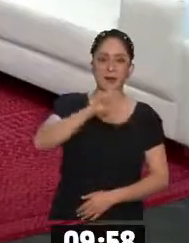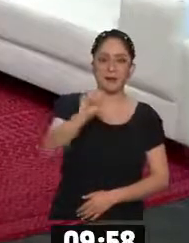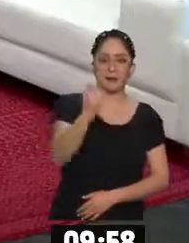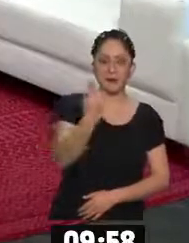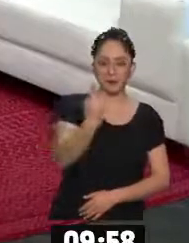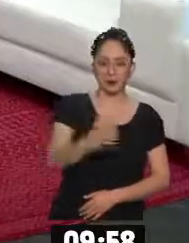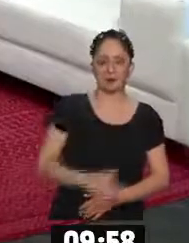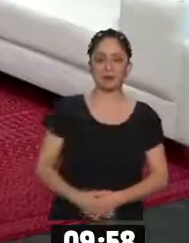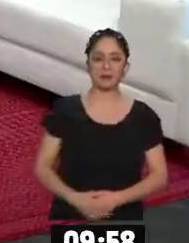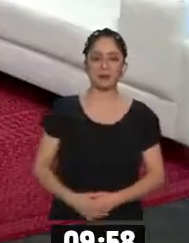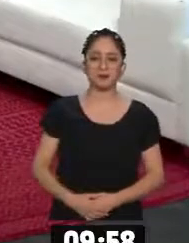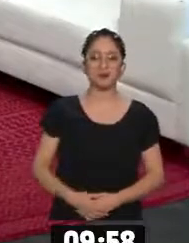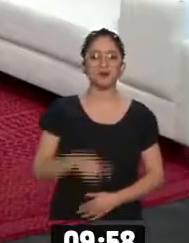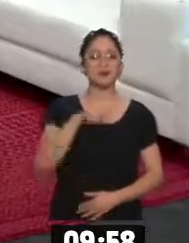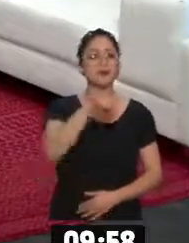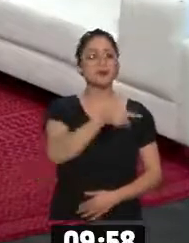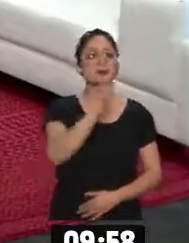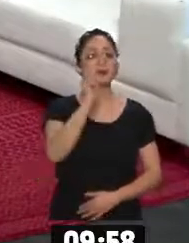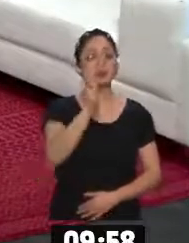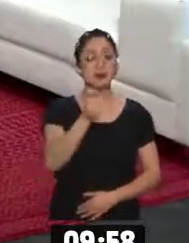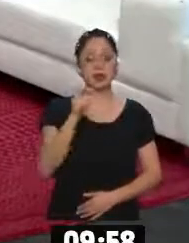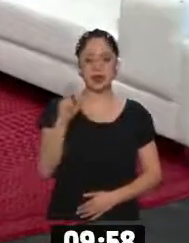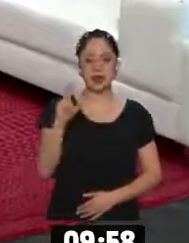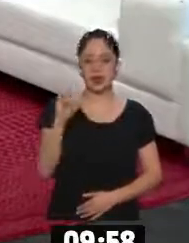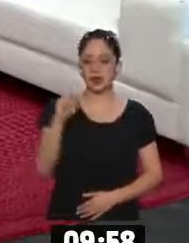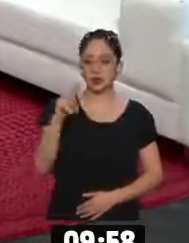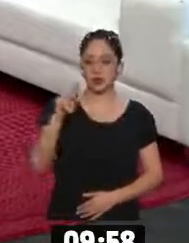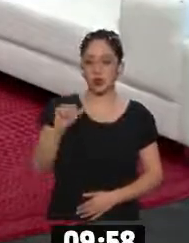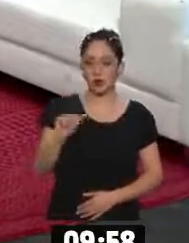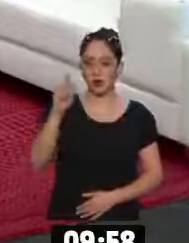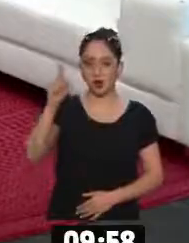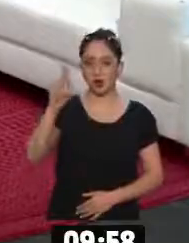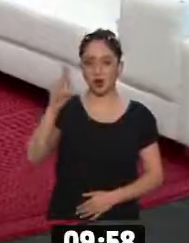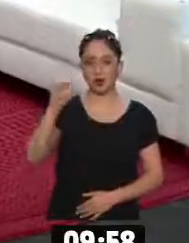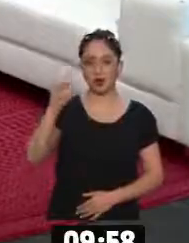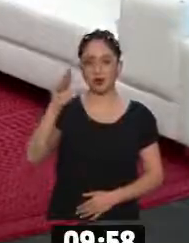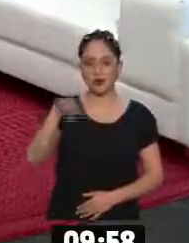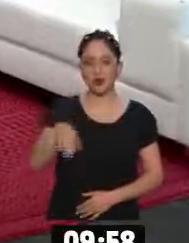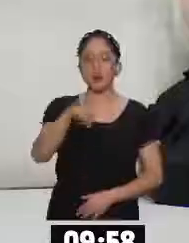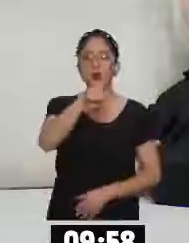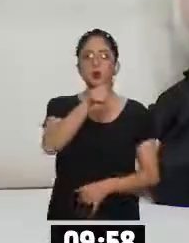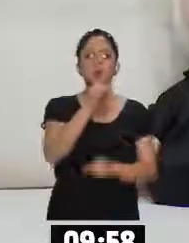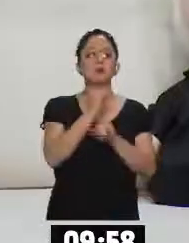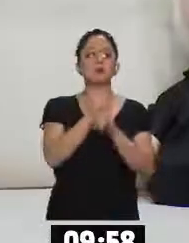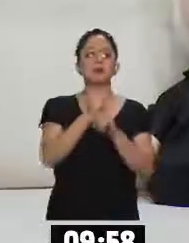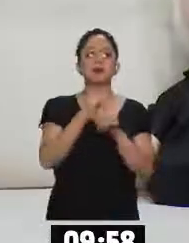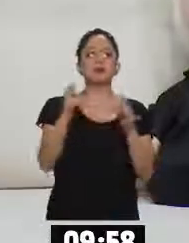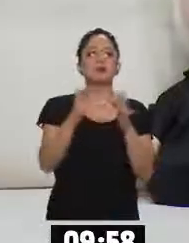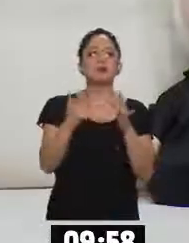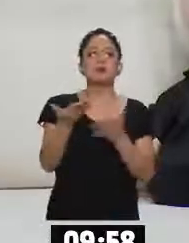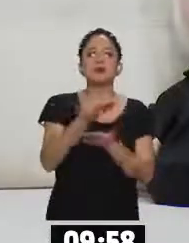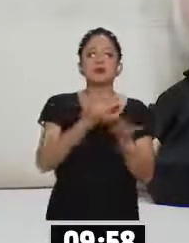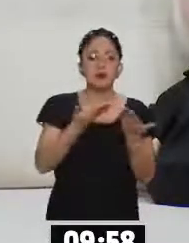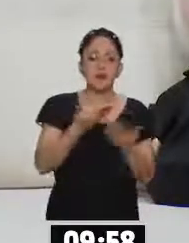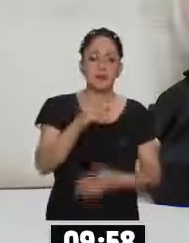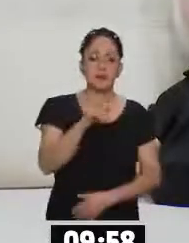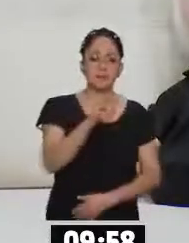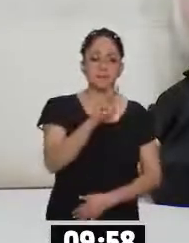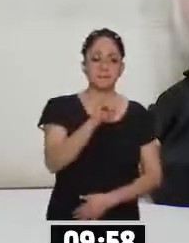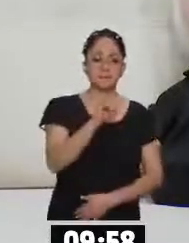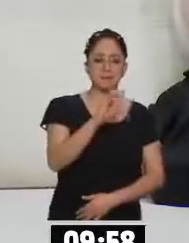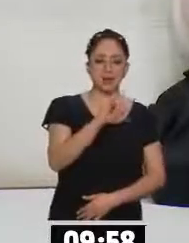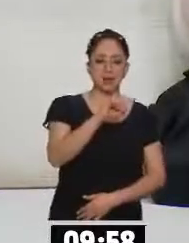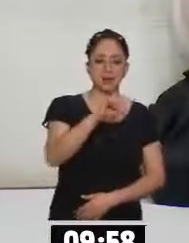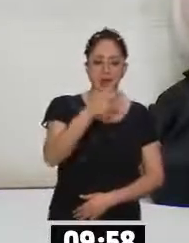amor. Cuídese. Rectora, la rectora de la Universidad Autónoma de la Ciudad de México. Qué bonito. Tus redes sociales, mi querido Víctor. Me pueden seguir en mi Twitter como @BigHDiego, mi